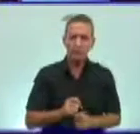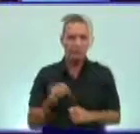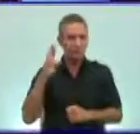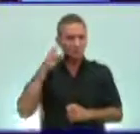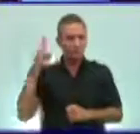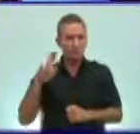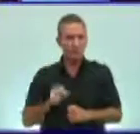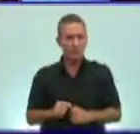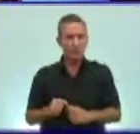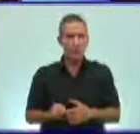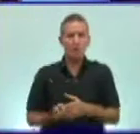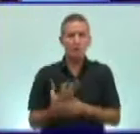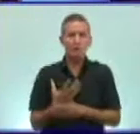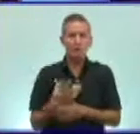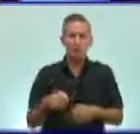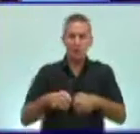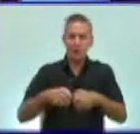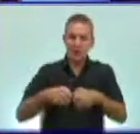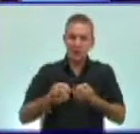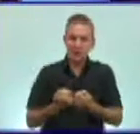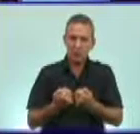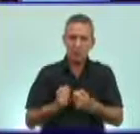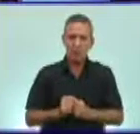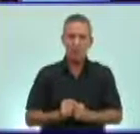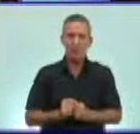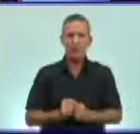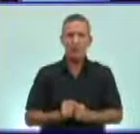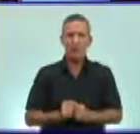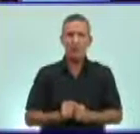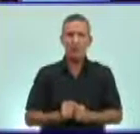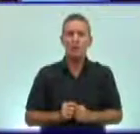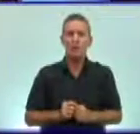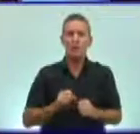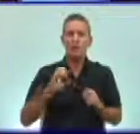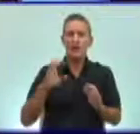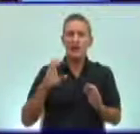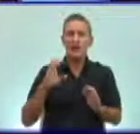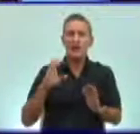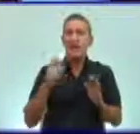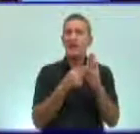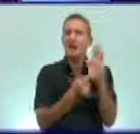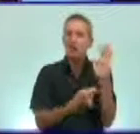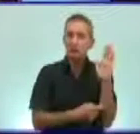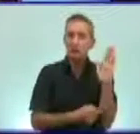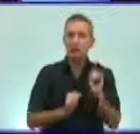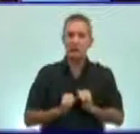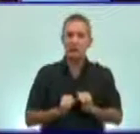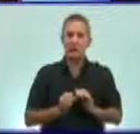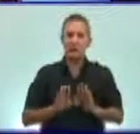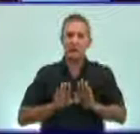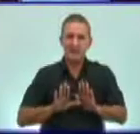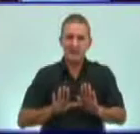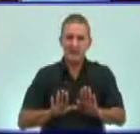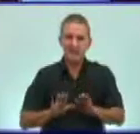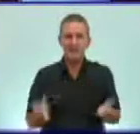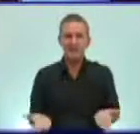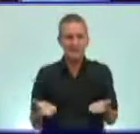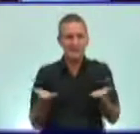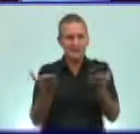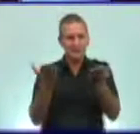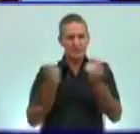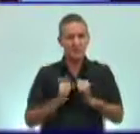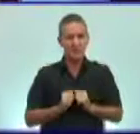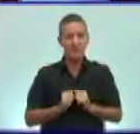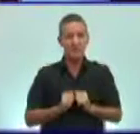una contradicción que los limita, que limita el desarrollo y que le da nuevas oportunidades a los hombres y a los seres humanos.